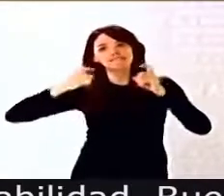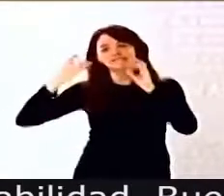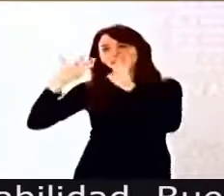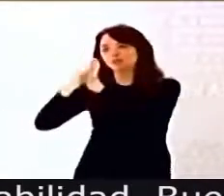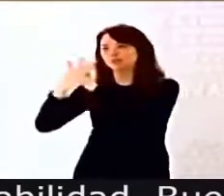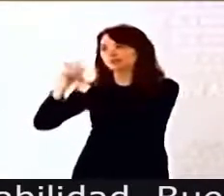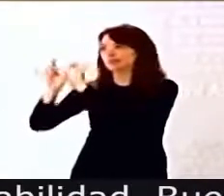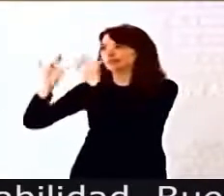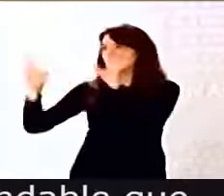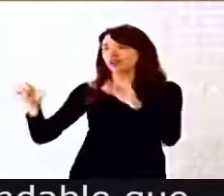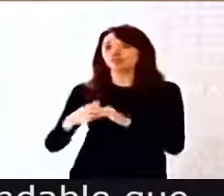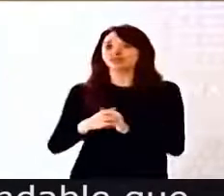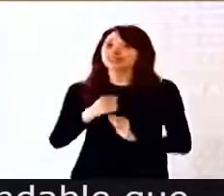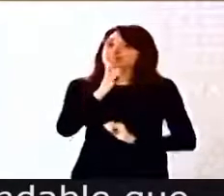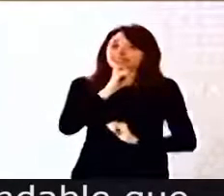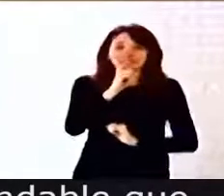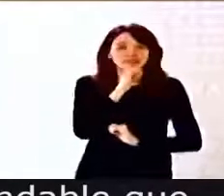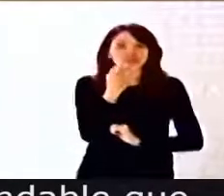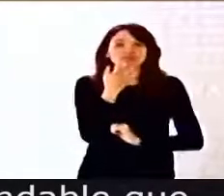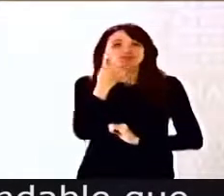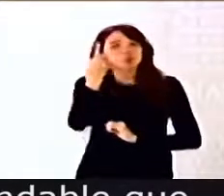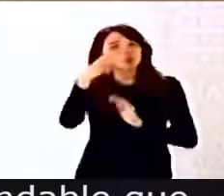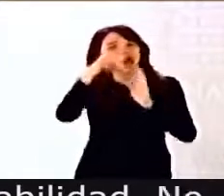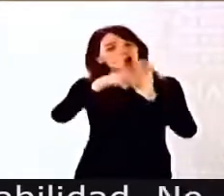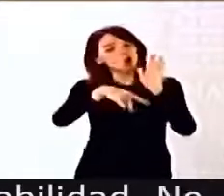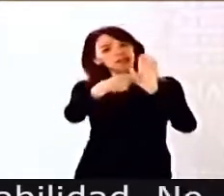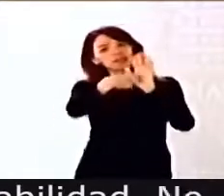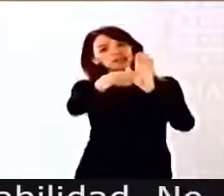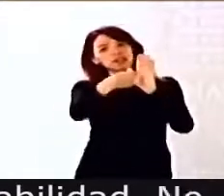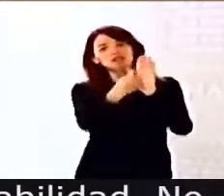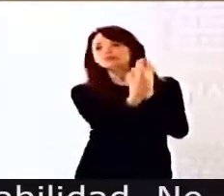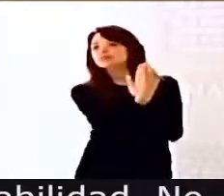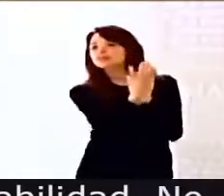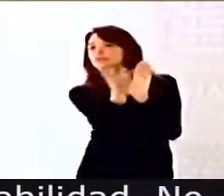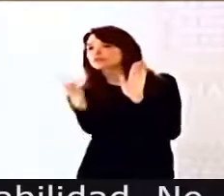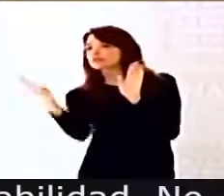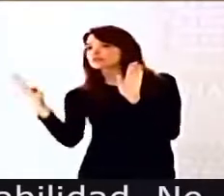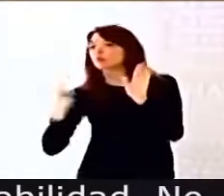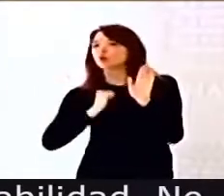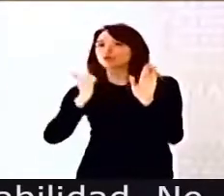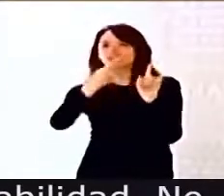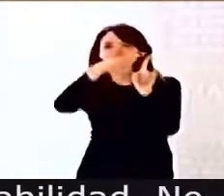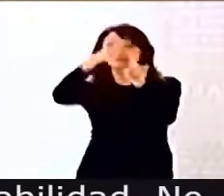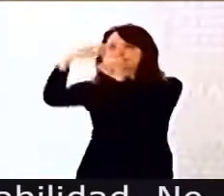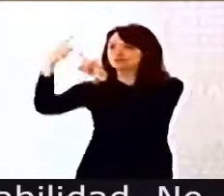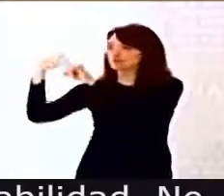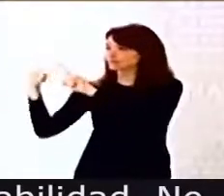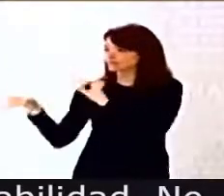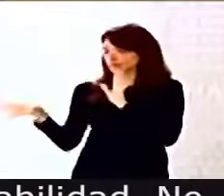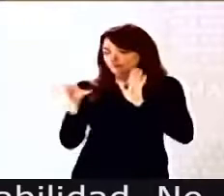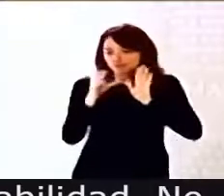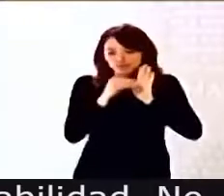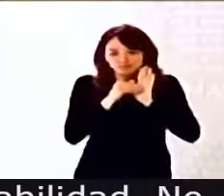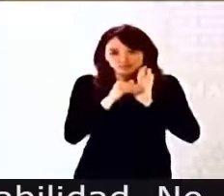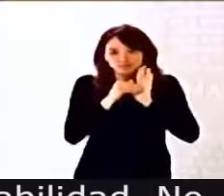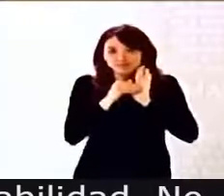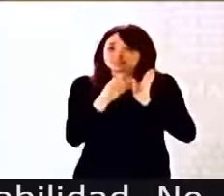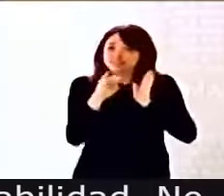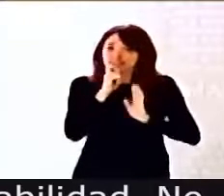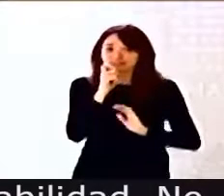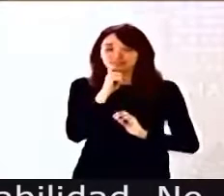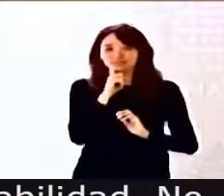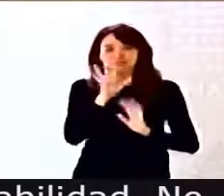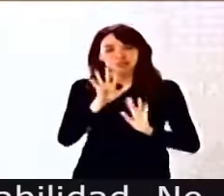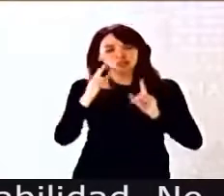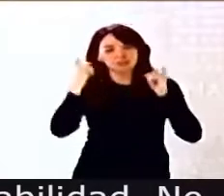en una recomendación o meter en una orden todas las posibilidades que tiene la vida de una persona. Pero vamos a intentar dejar las